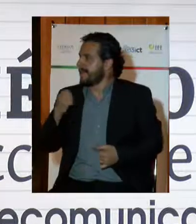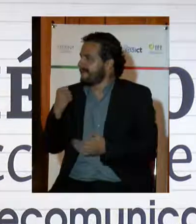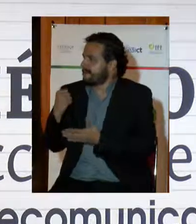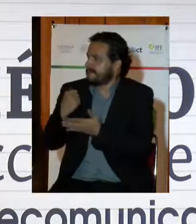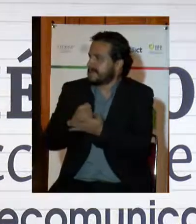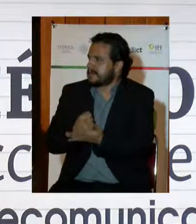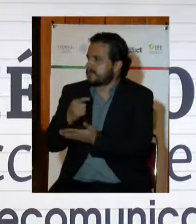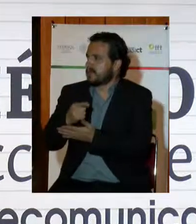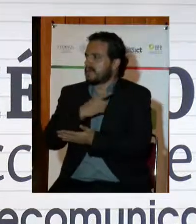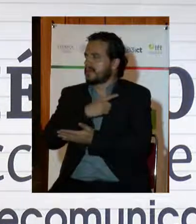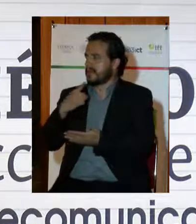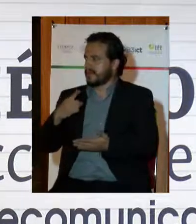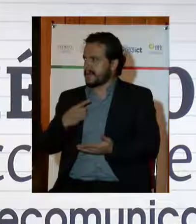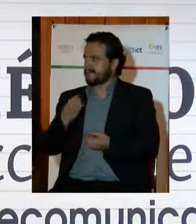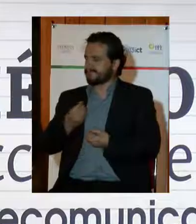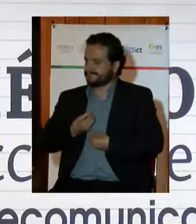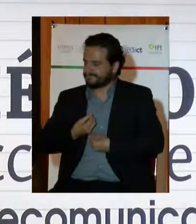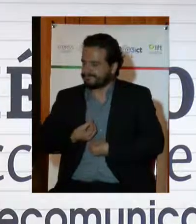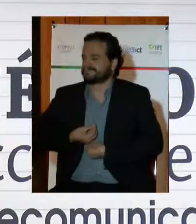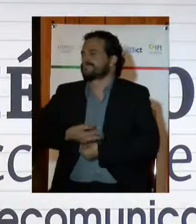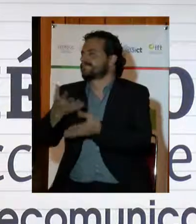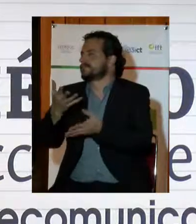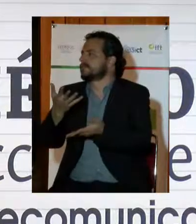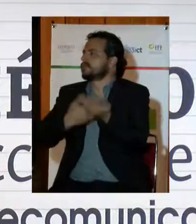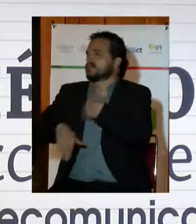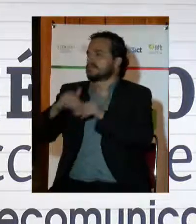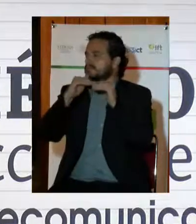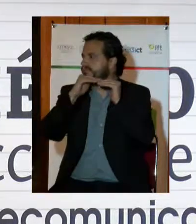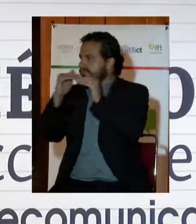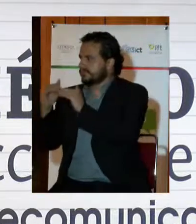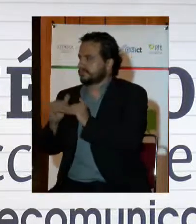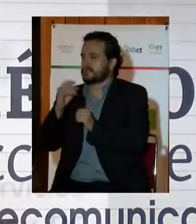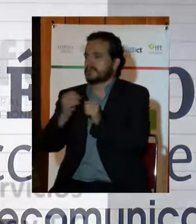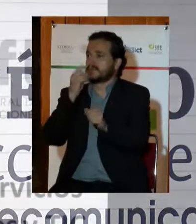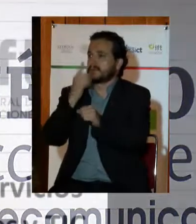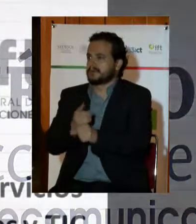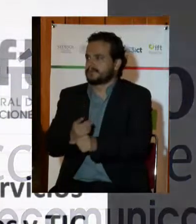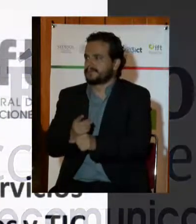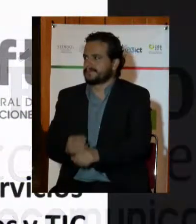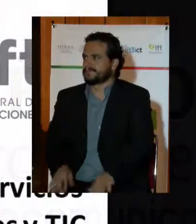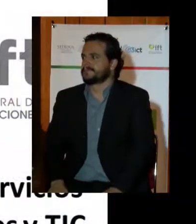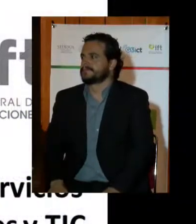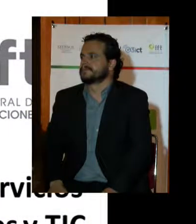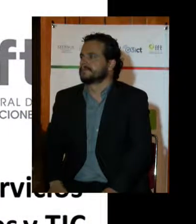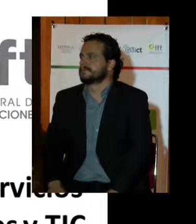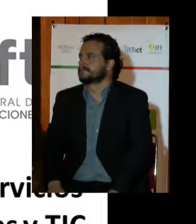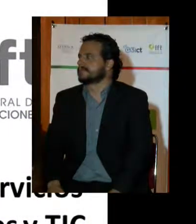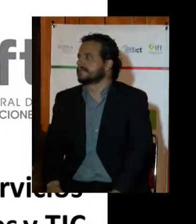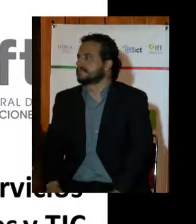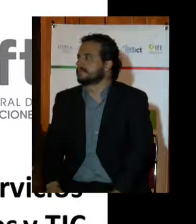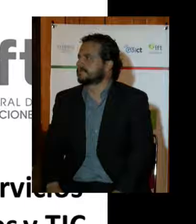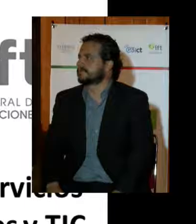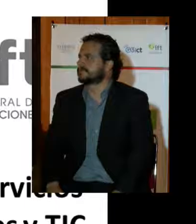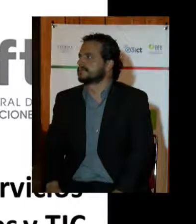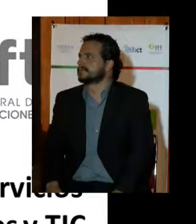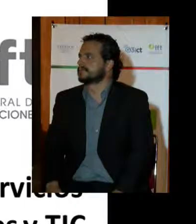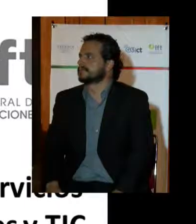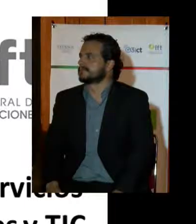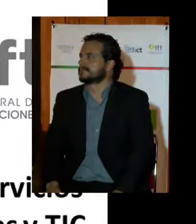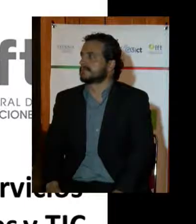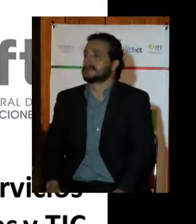igualdad de oportunidades. De modo que, y muy consciente de lo ricas que han sido